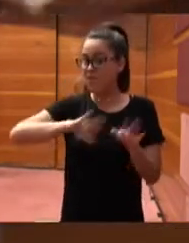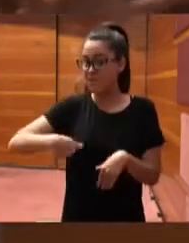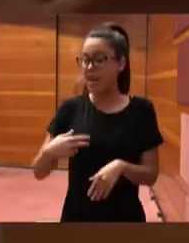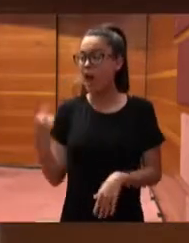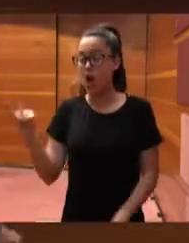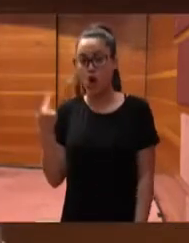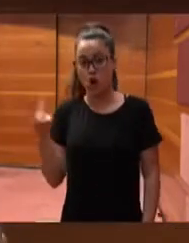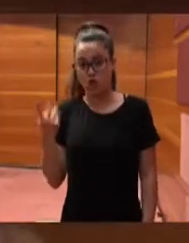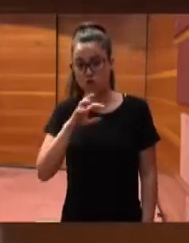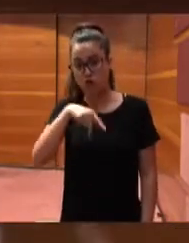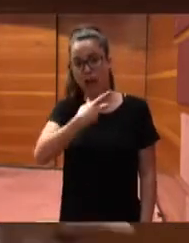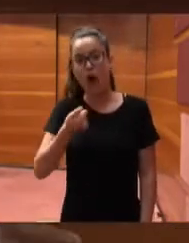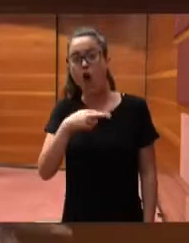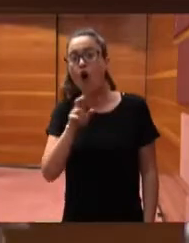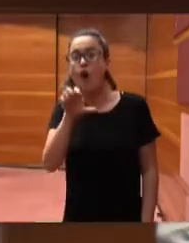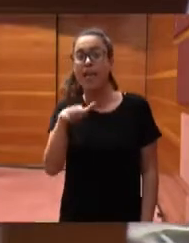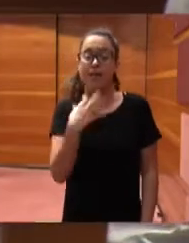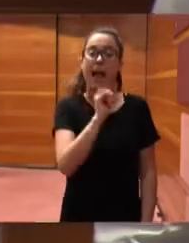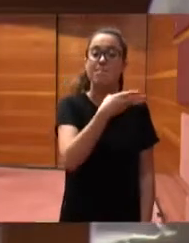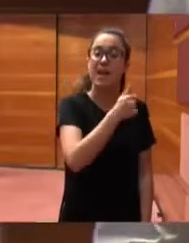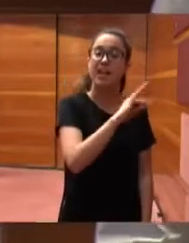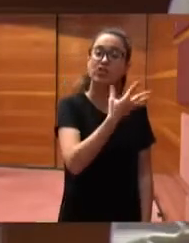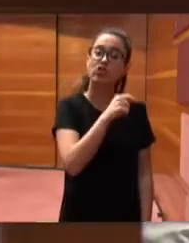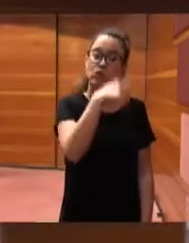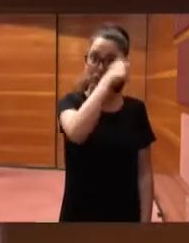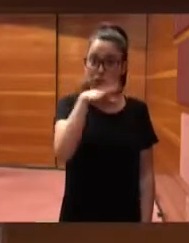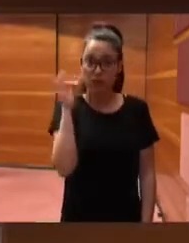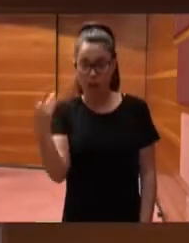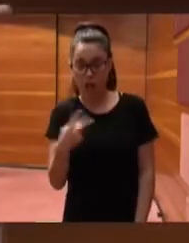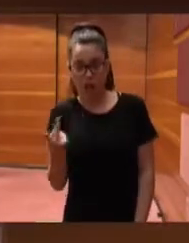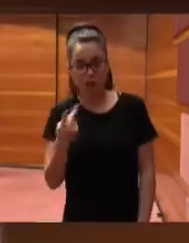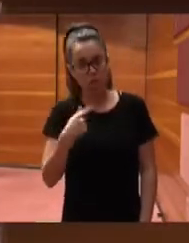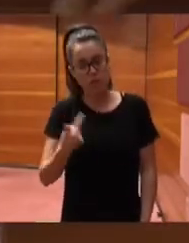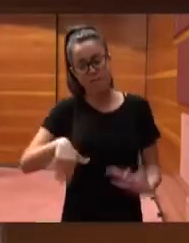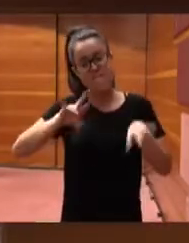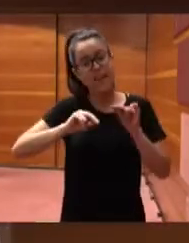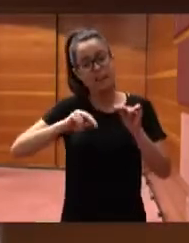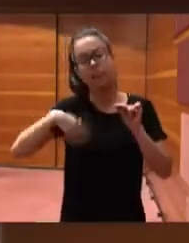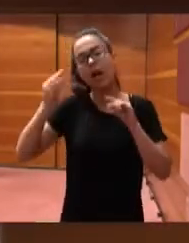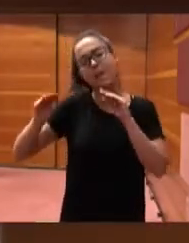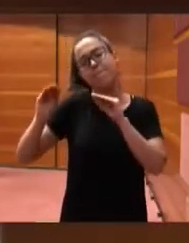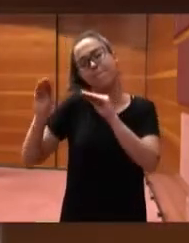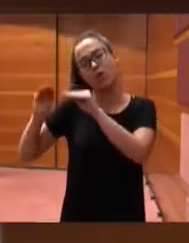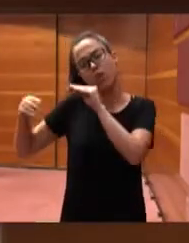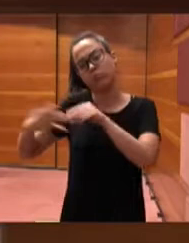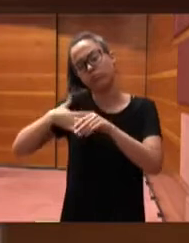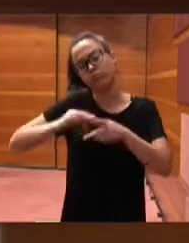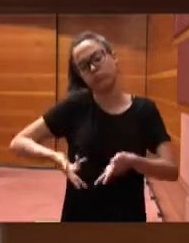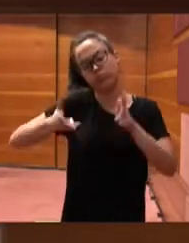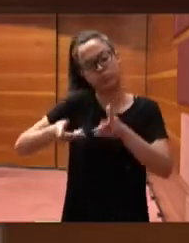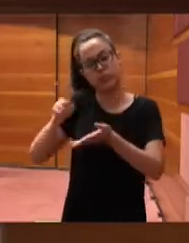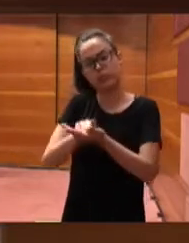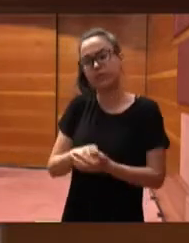como Alberto van a compartir de nuevo espacio para que cerremos lanzando preguntas ambos o comentando o compartiendo lo que aquí hemos